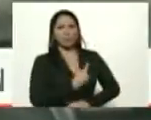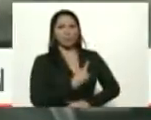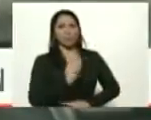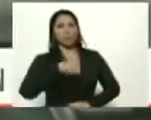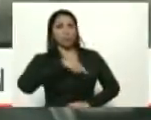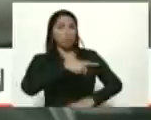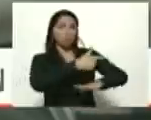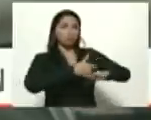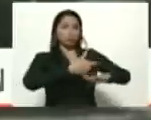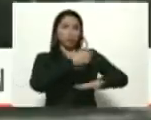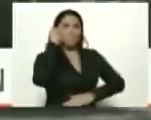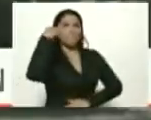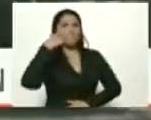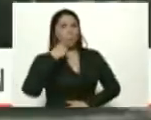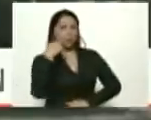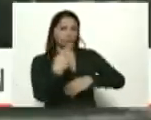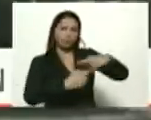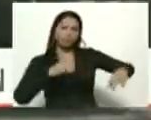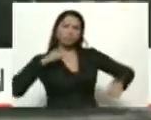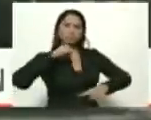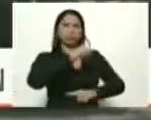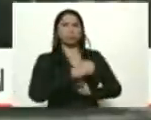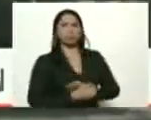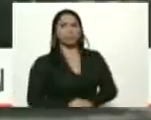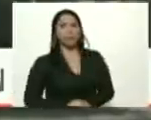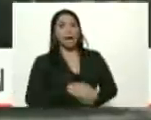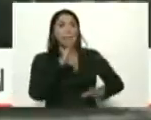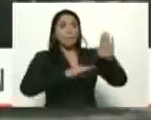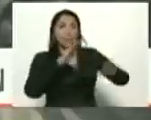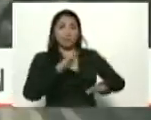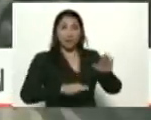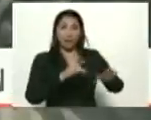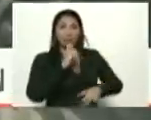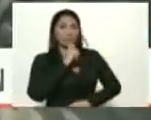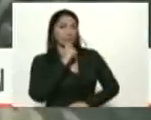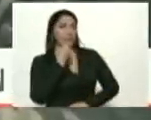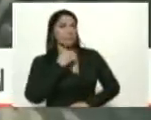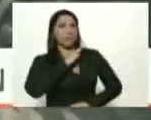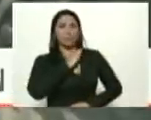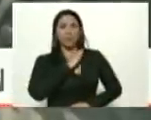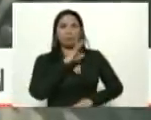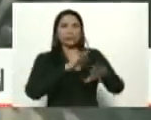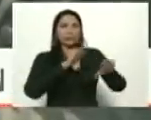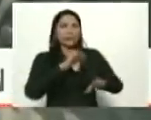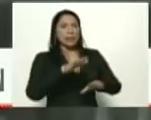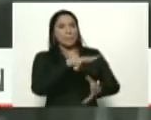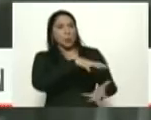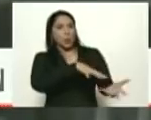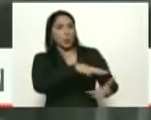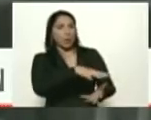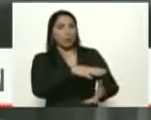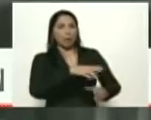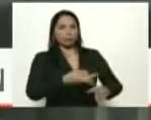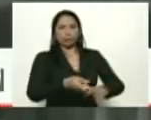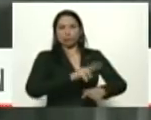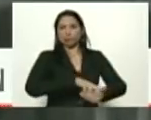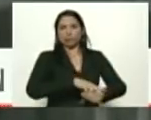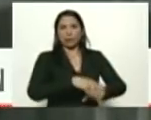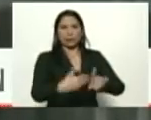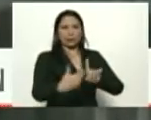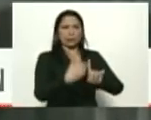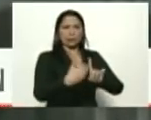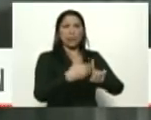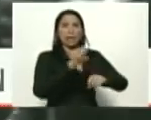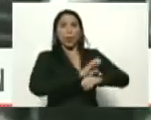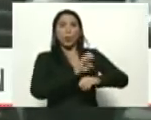nuestro gobierno bolivariano, revolucionario, en medio de una pandemia, en medio de una crisis brutal, un saboteo económico,